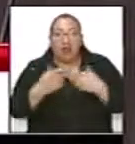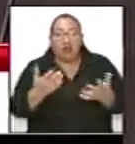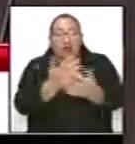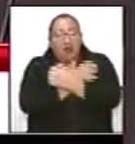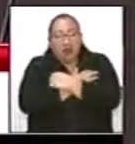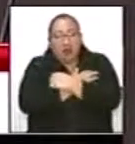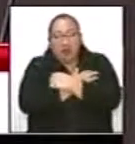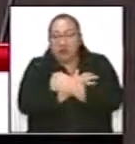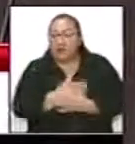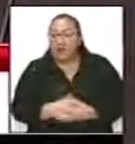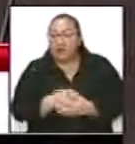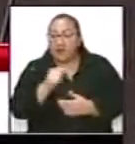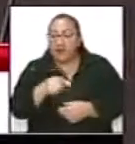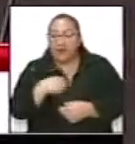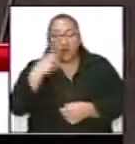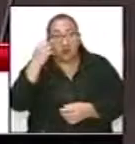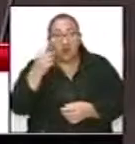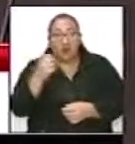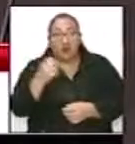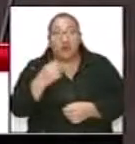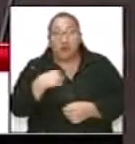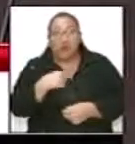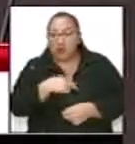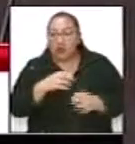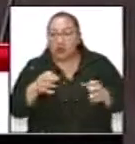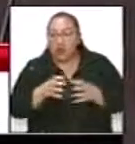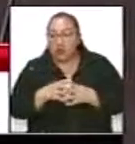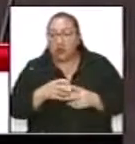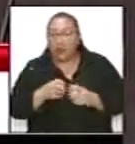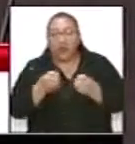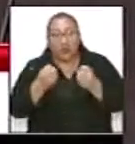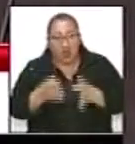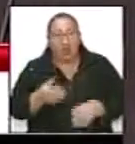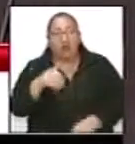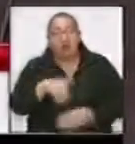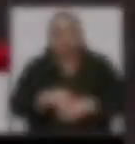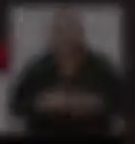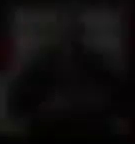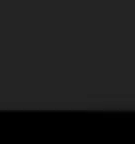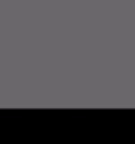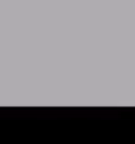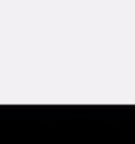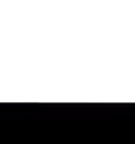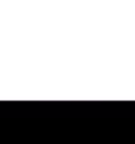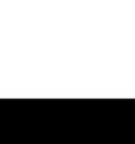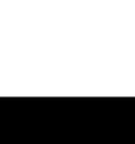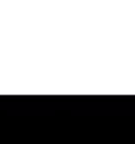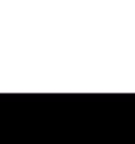abrazo muy fuerte. Esa es mi opinión, y nuestra bancada, por supuesto, que apoyará el proyecto.